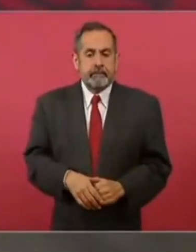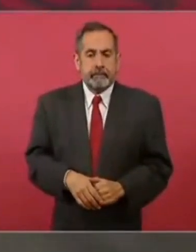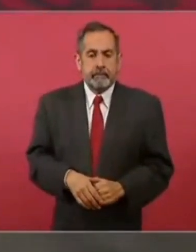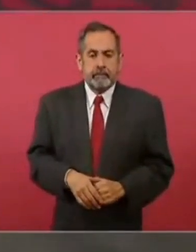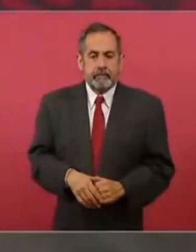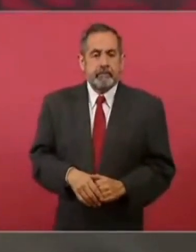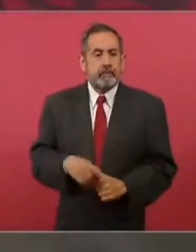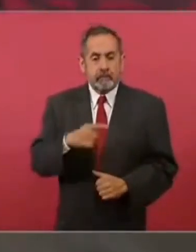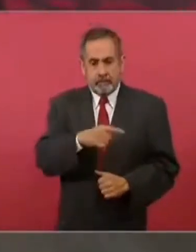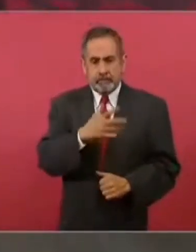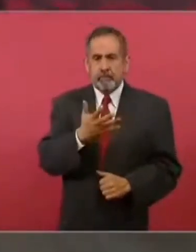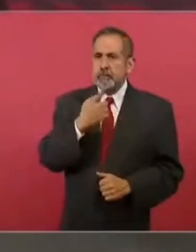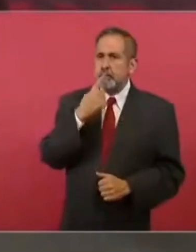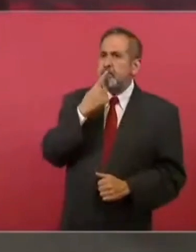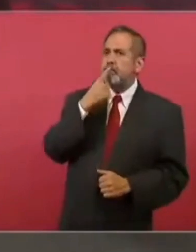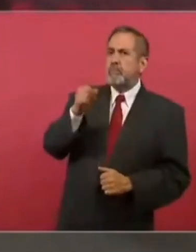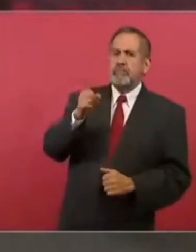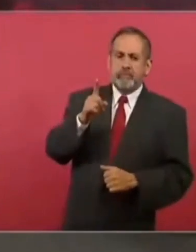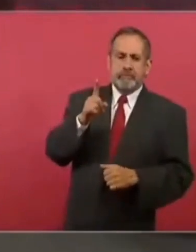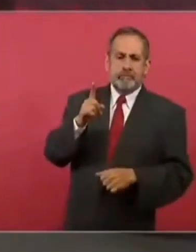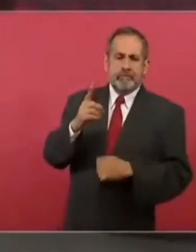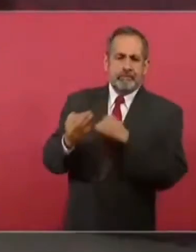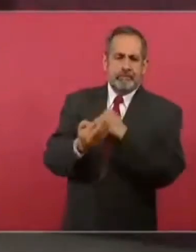Ya han presentado amparos.